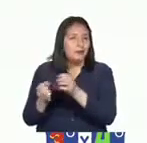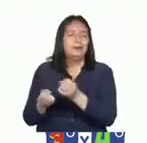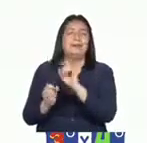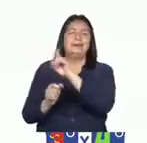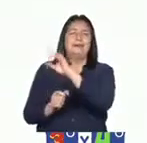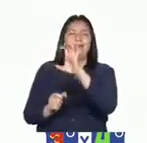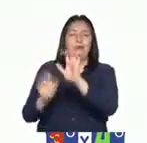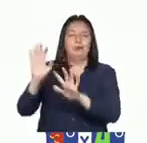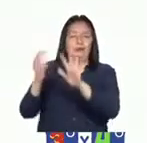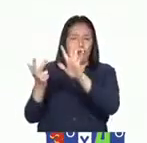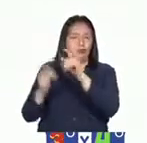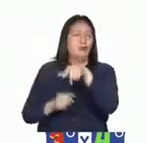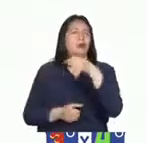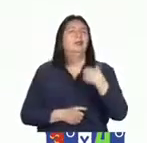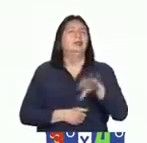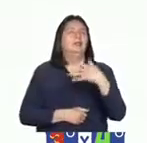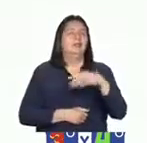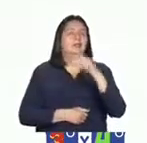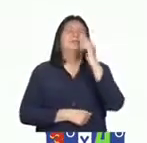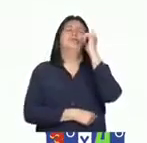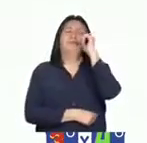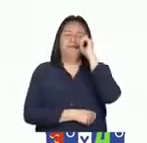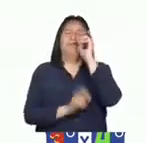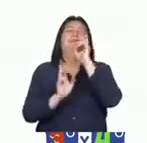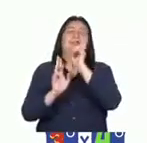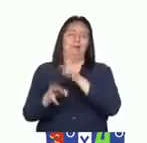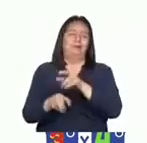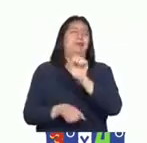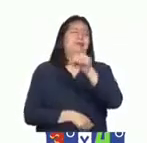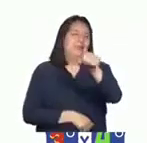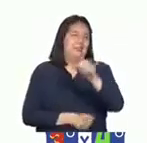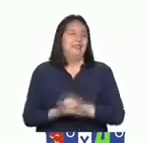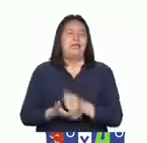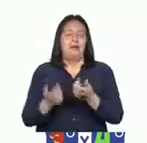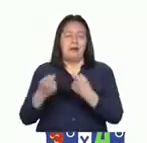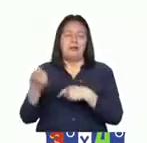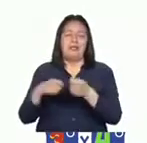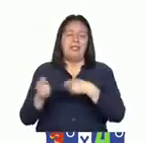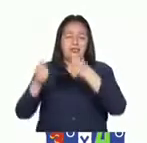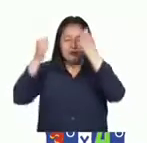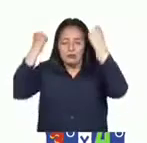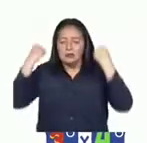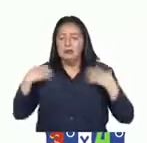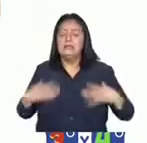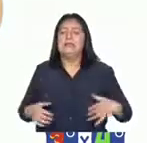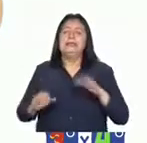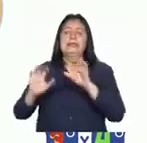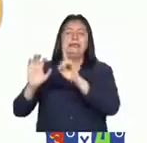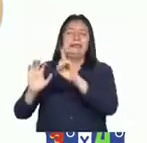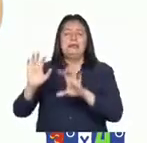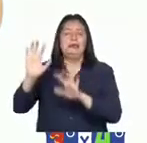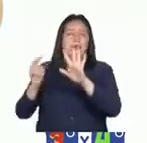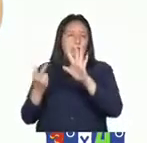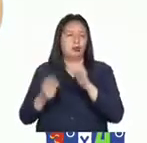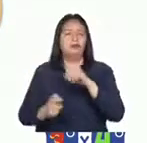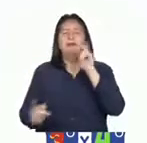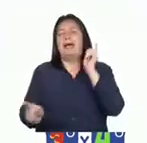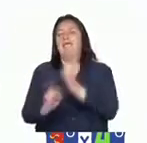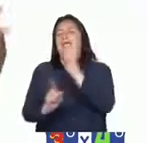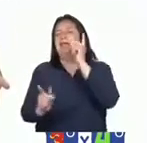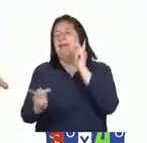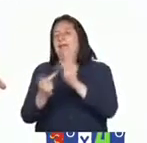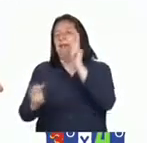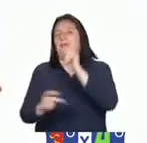118. De esta forma llegaron a la conclusión de que Sisa había vendido 118 ponchos.